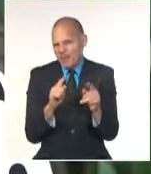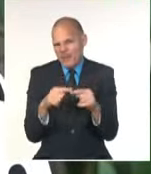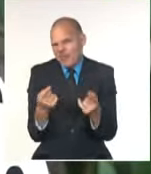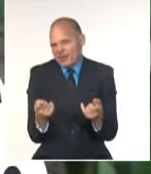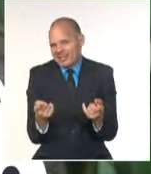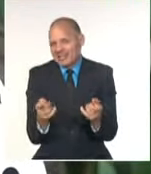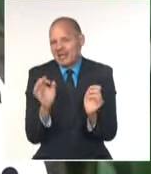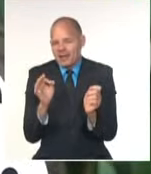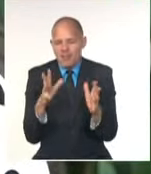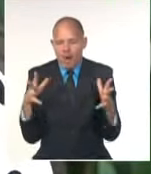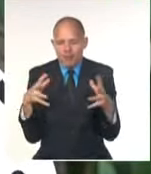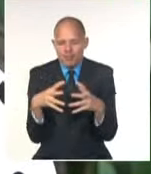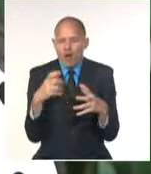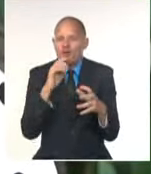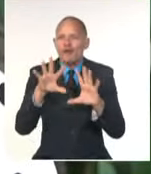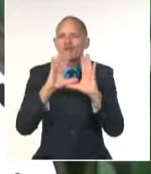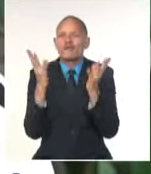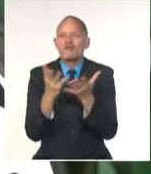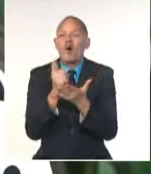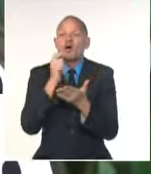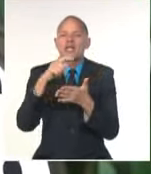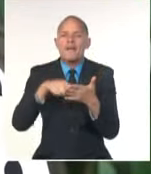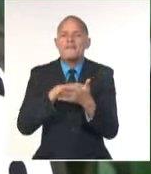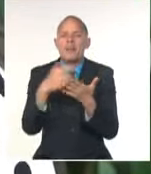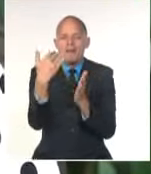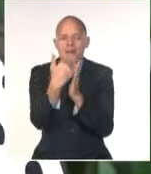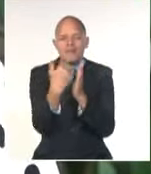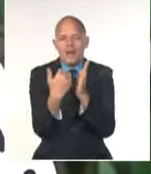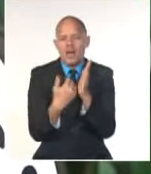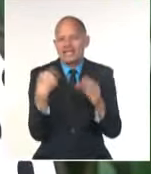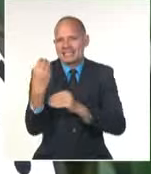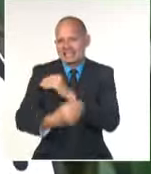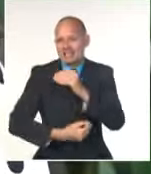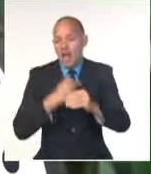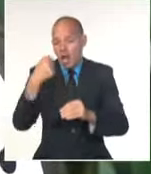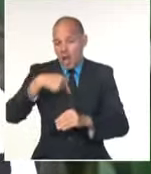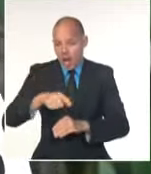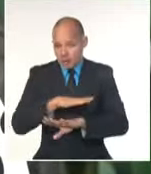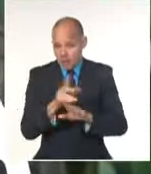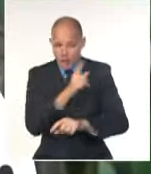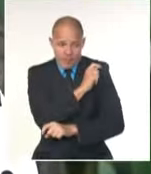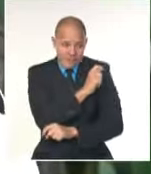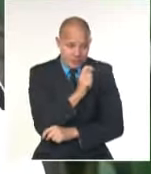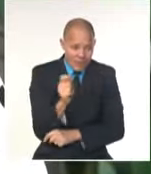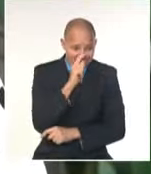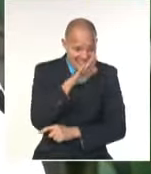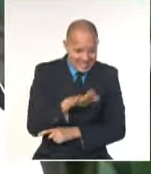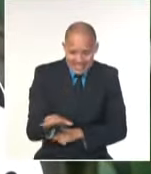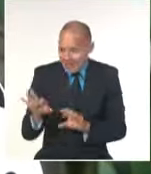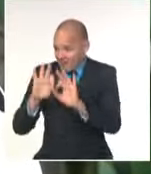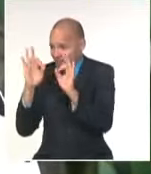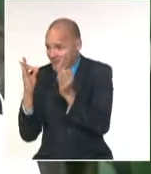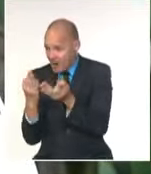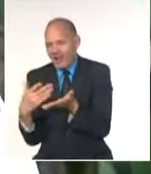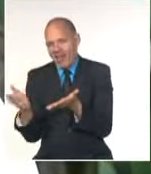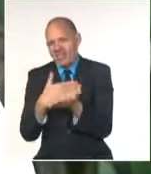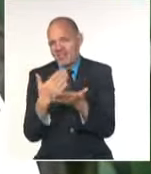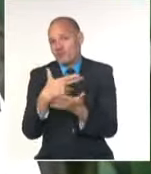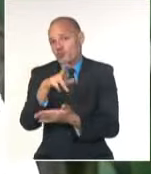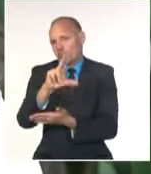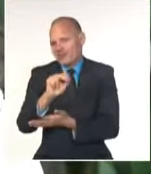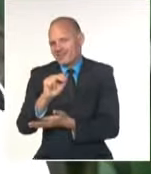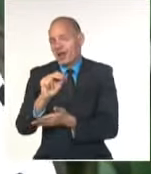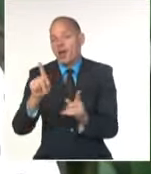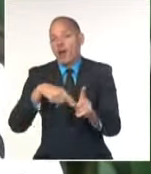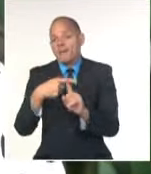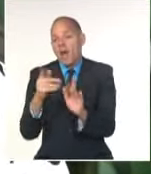conectarse con toda la plataforma de cambio curricular que tiene el tercer perfeccionamiento. Es decir, el maestro, los niños y sus familias van a contar con los libros de texto, con los cuadernos de trabajo de